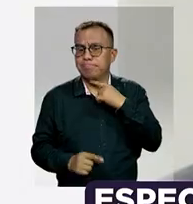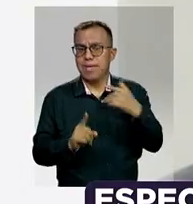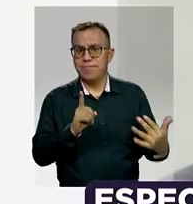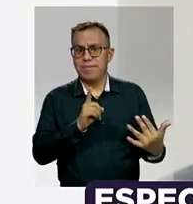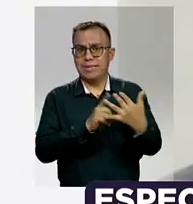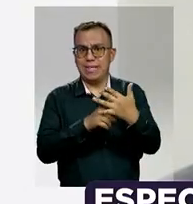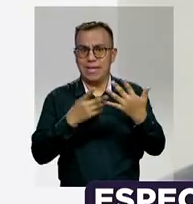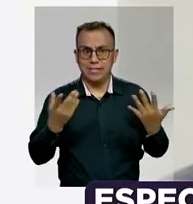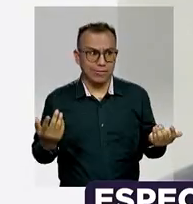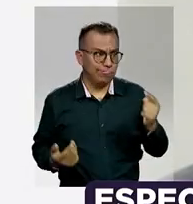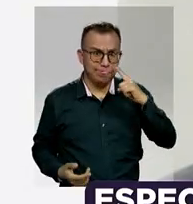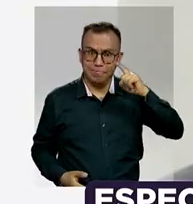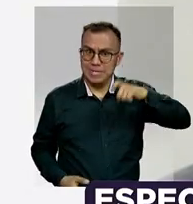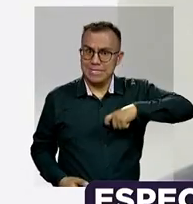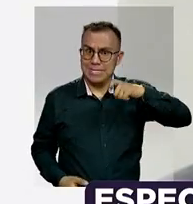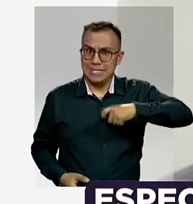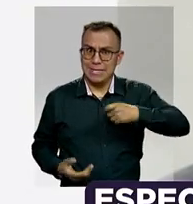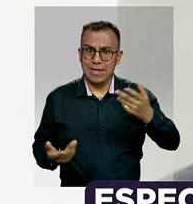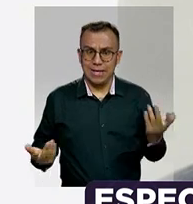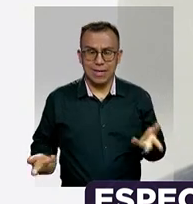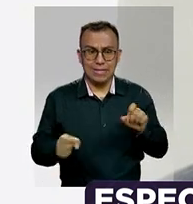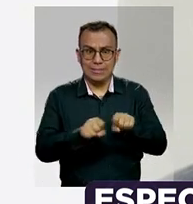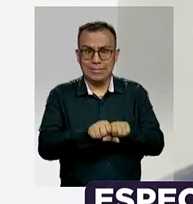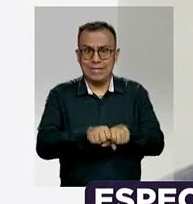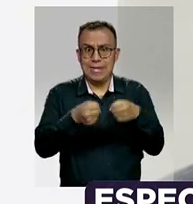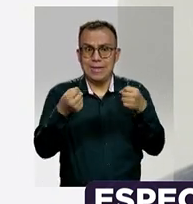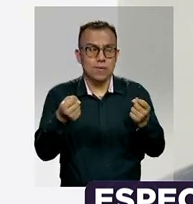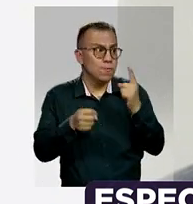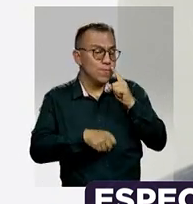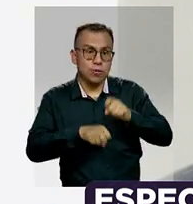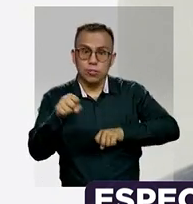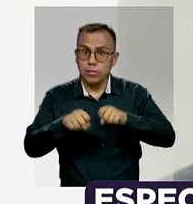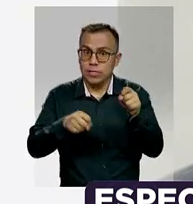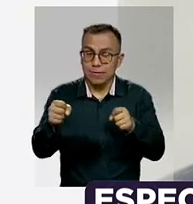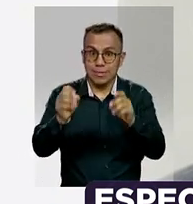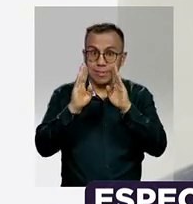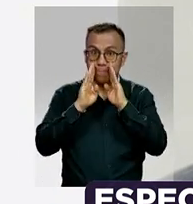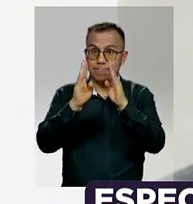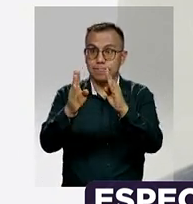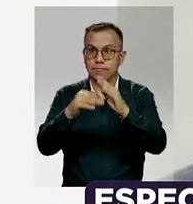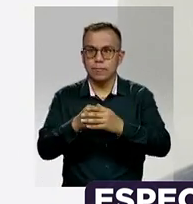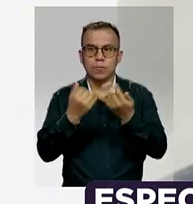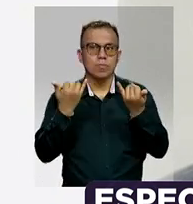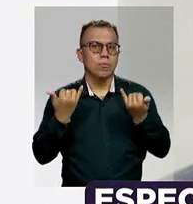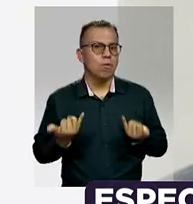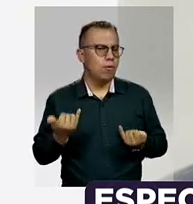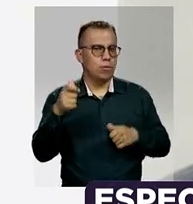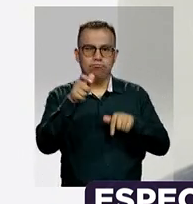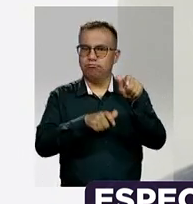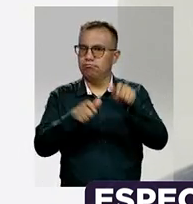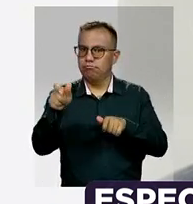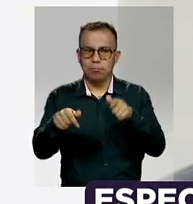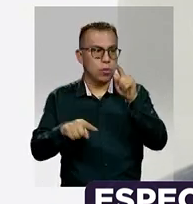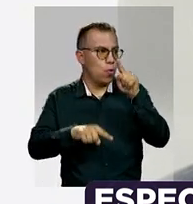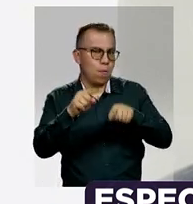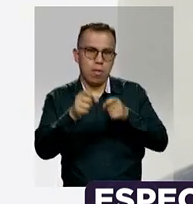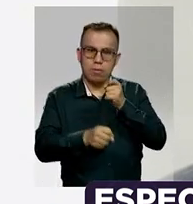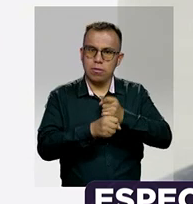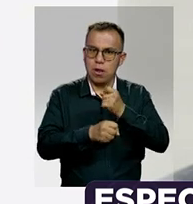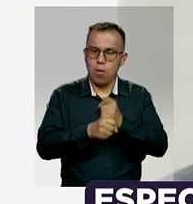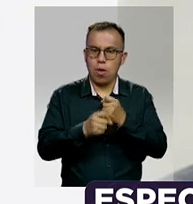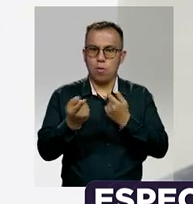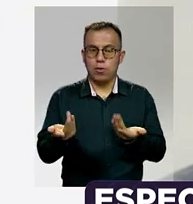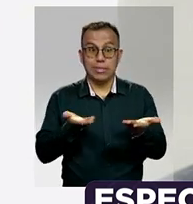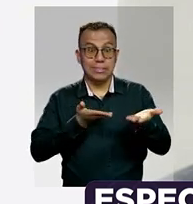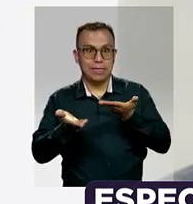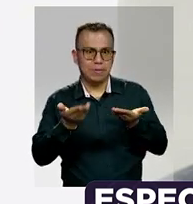colombianos más necesitados y dañando incluso la posibilidad de que se les atienda. Hoy las personas no están pudiendo ir a trabajar en transporte público,